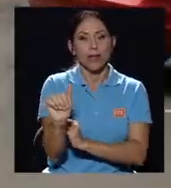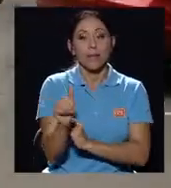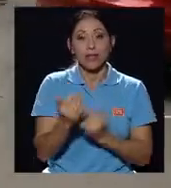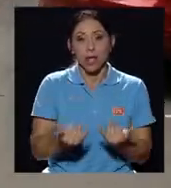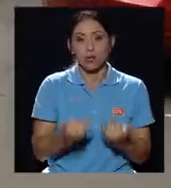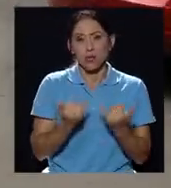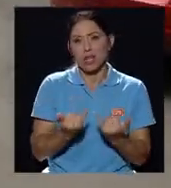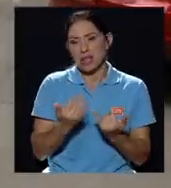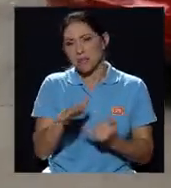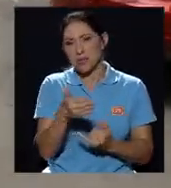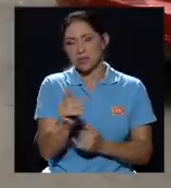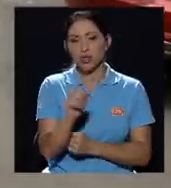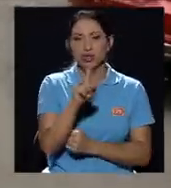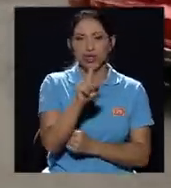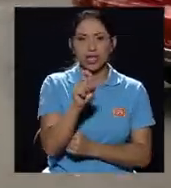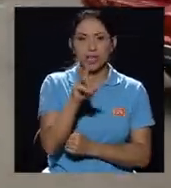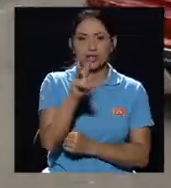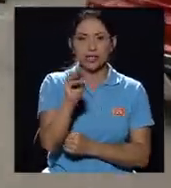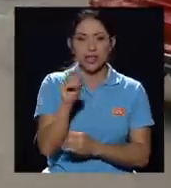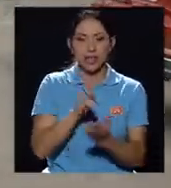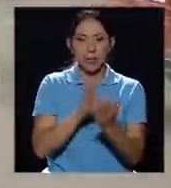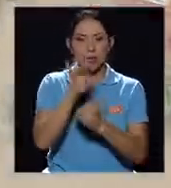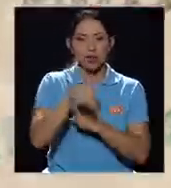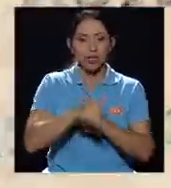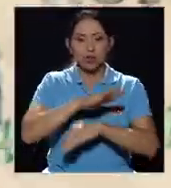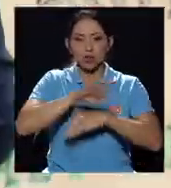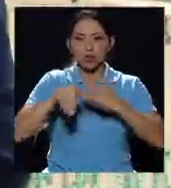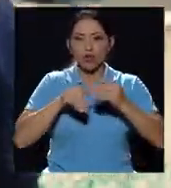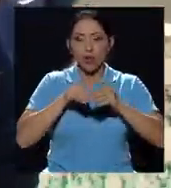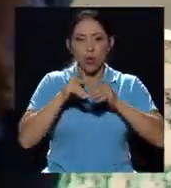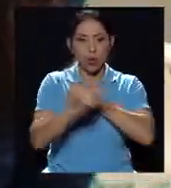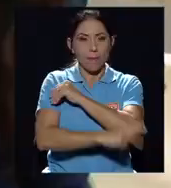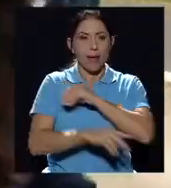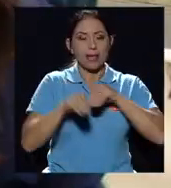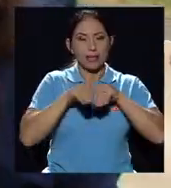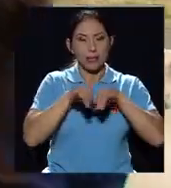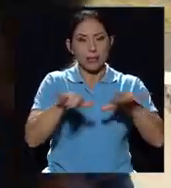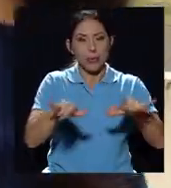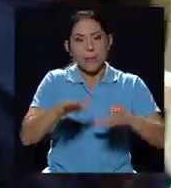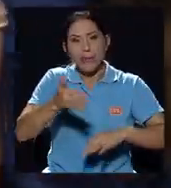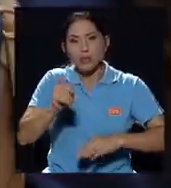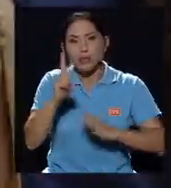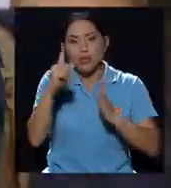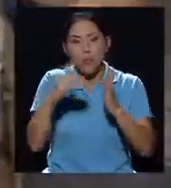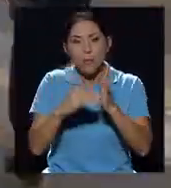desarrollan alrededor de 160 proyectos en todo el país y se han aportado cerca de 1 millón